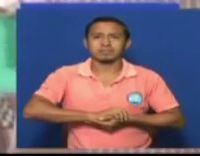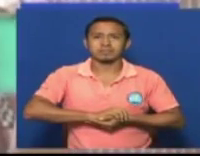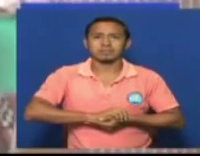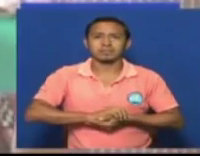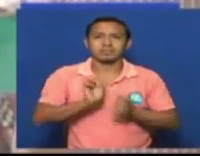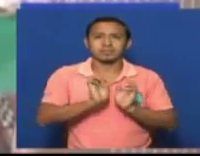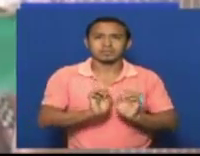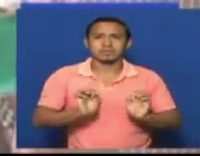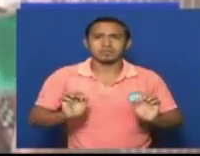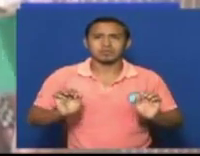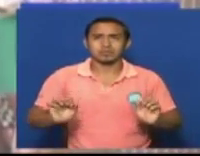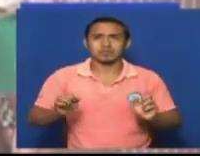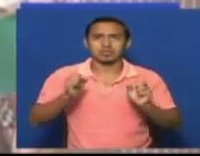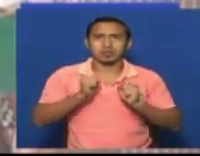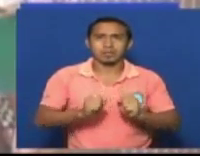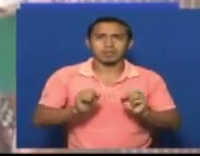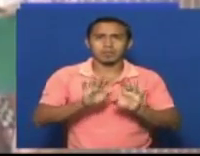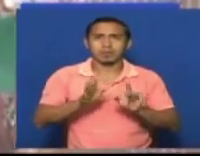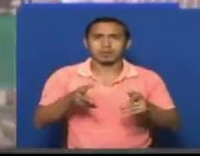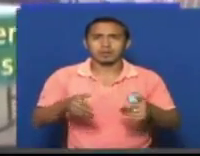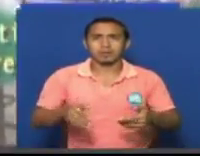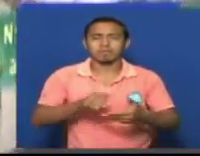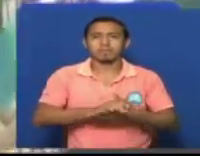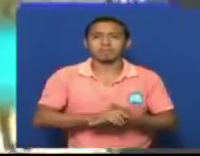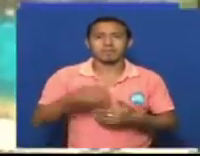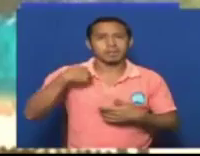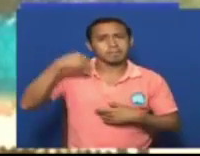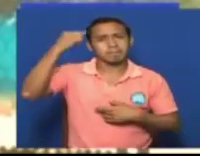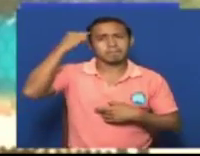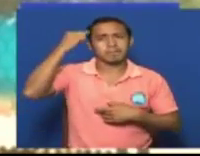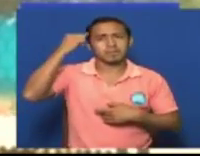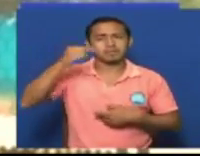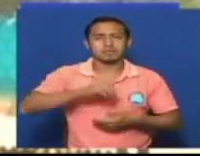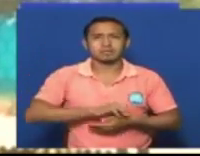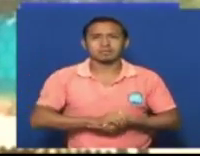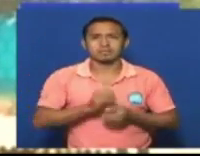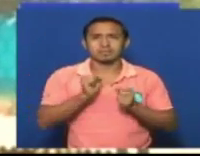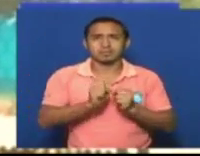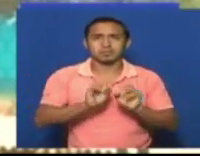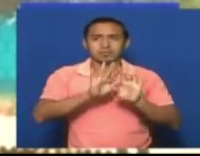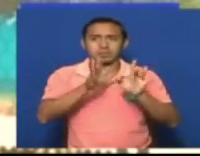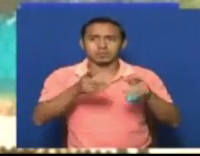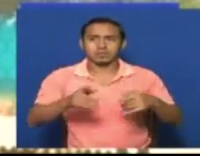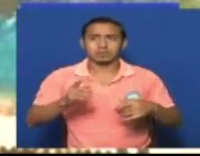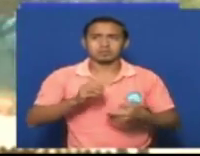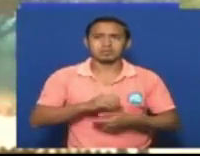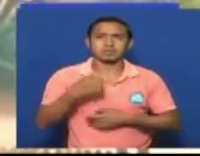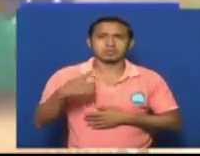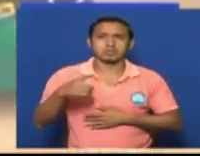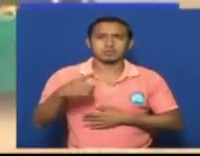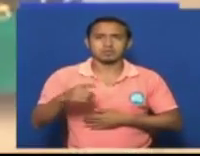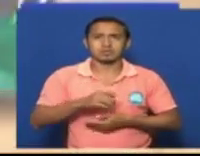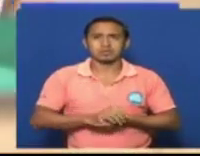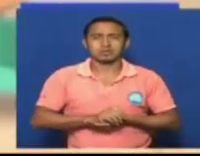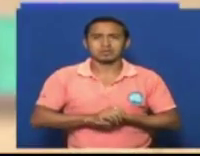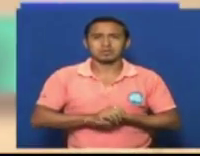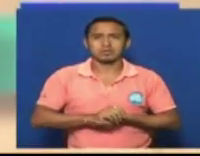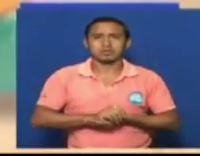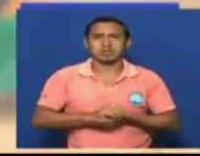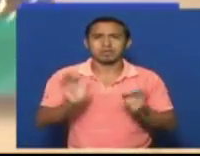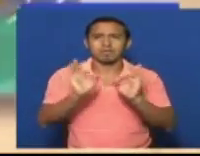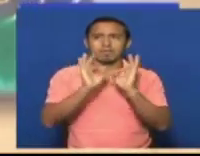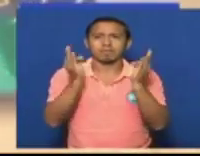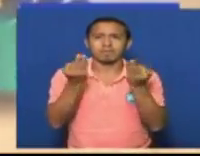lo que hemos hecho es pesado y tenemos derecho a tener un ambiente saludable se llama